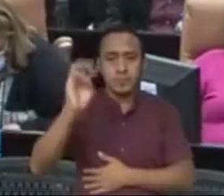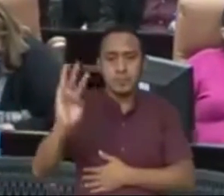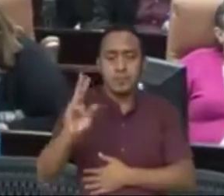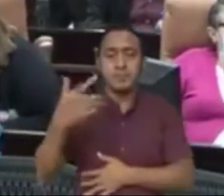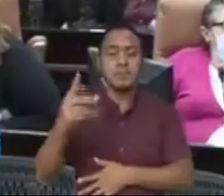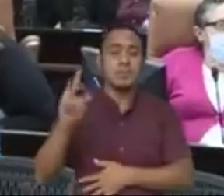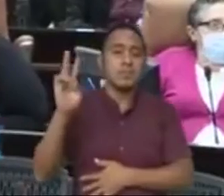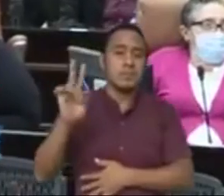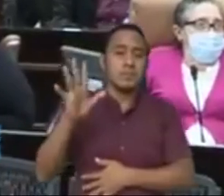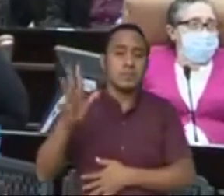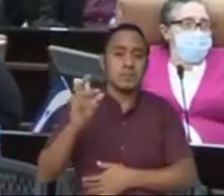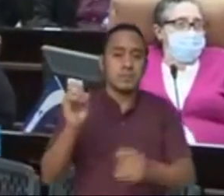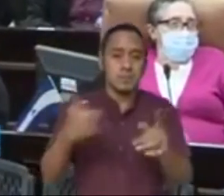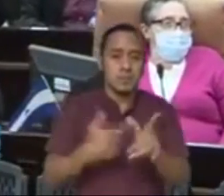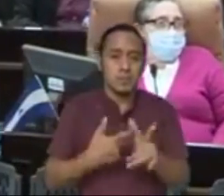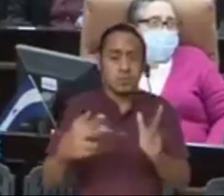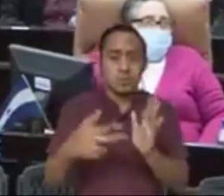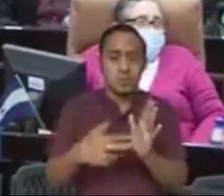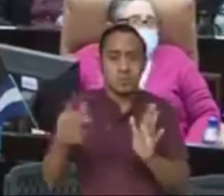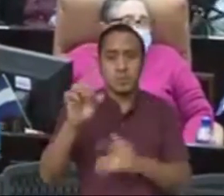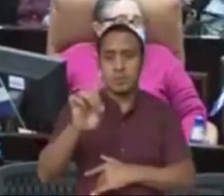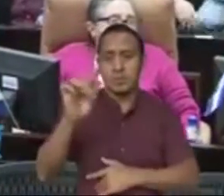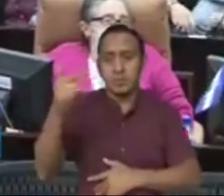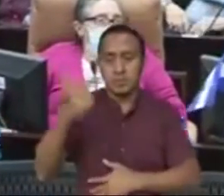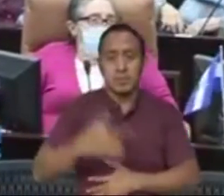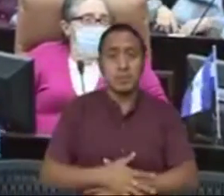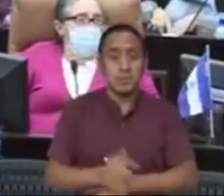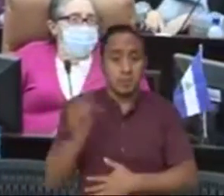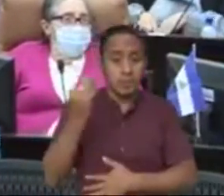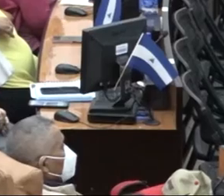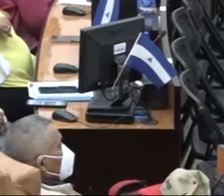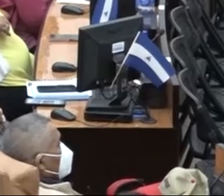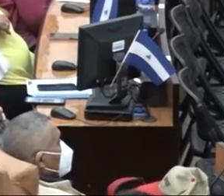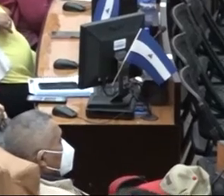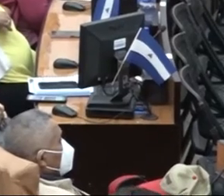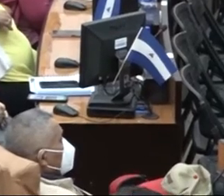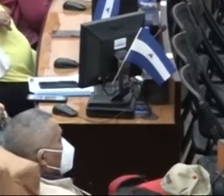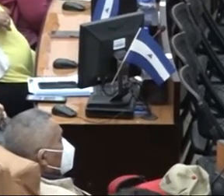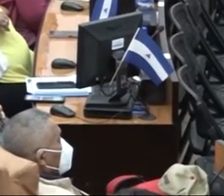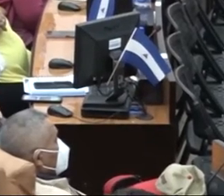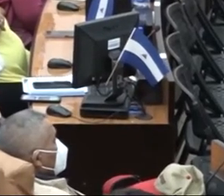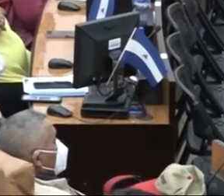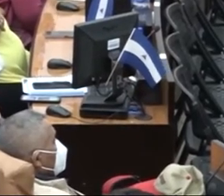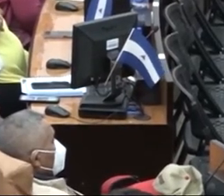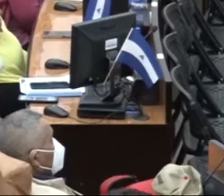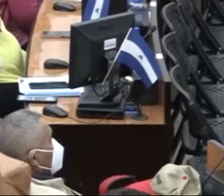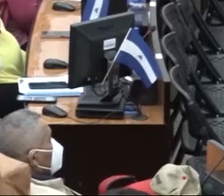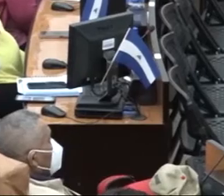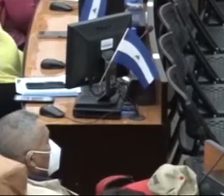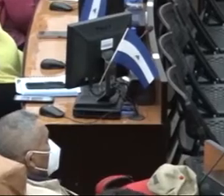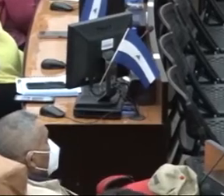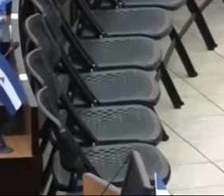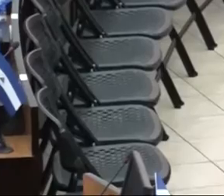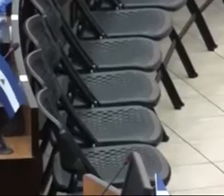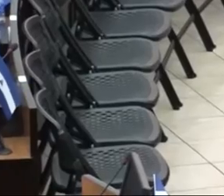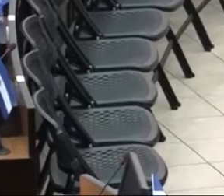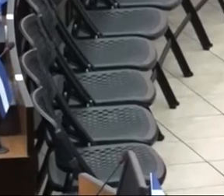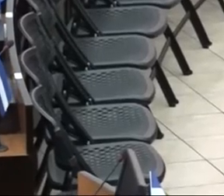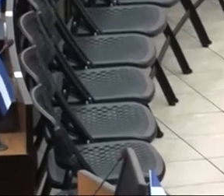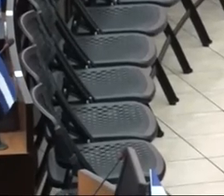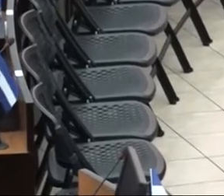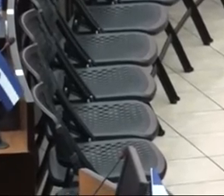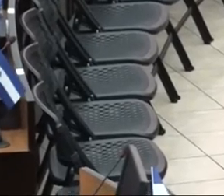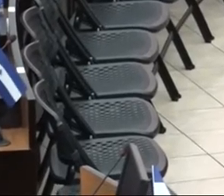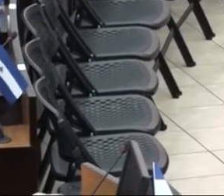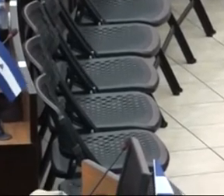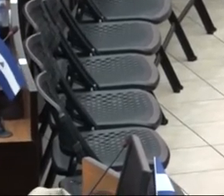del 25 de octubre de 2017, vigente a la fecha. La Asamblea Nacional ha aprobado